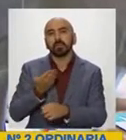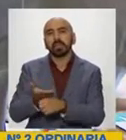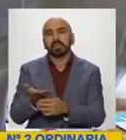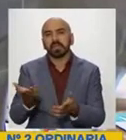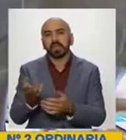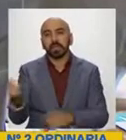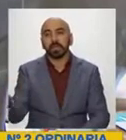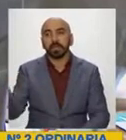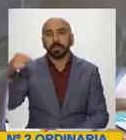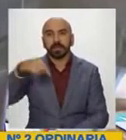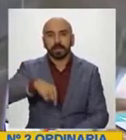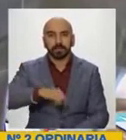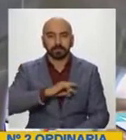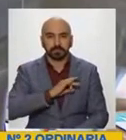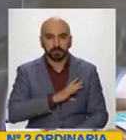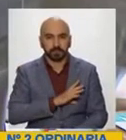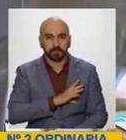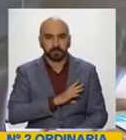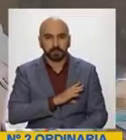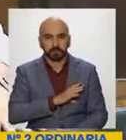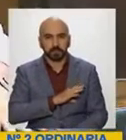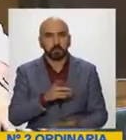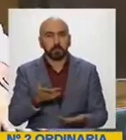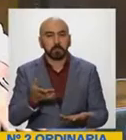Chile. Y estaba en suelo chileno.